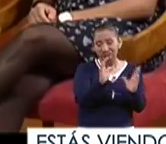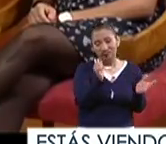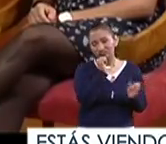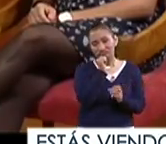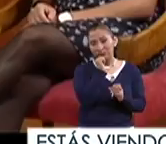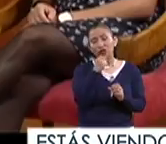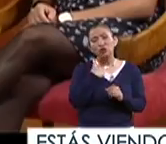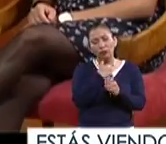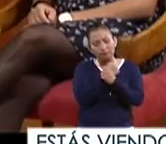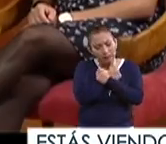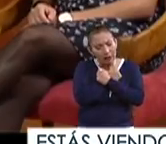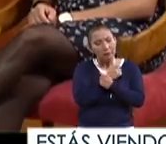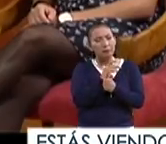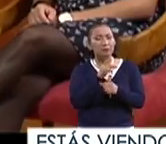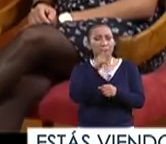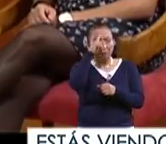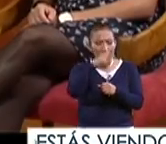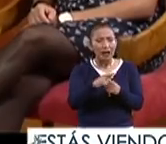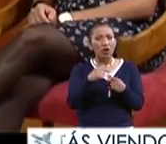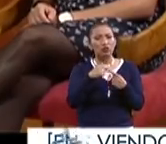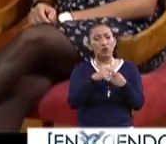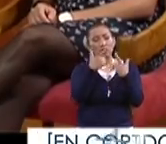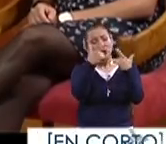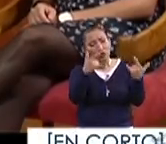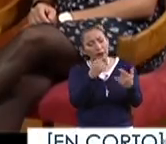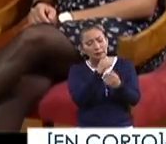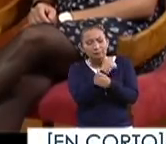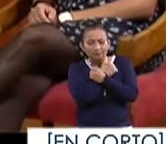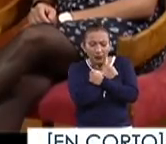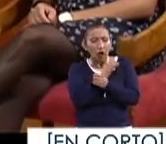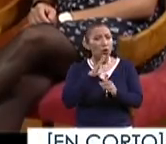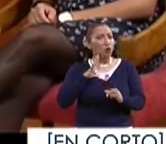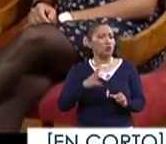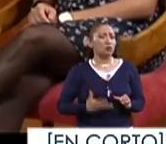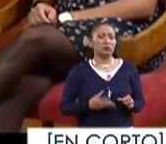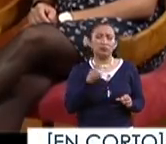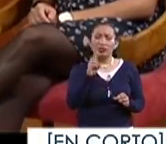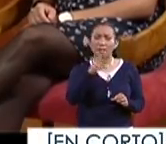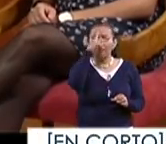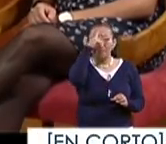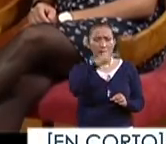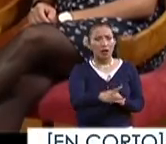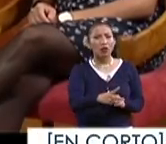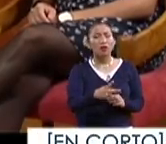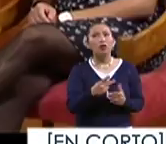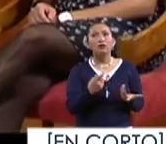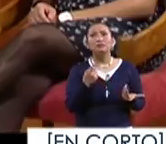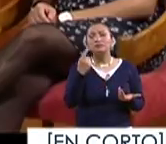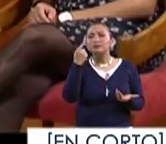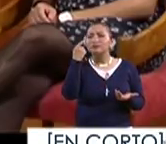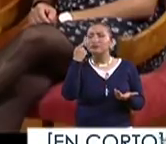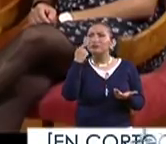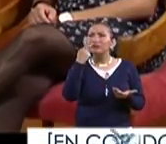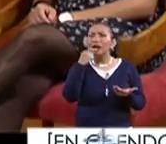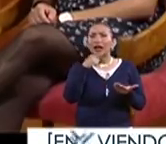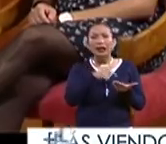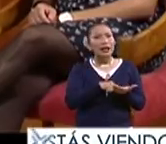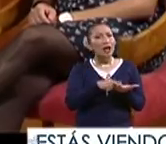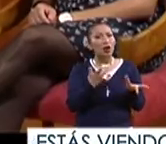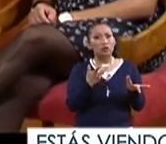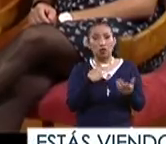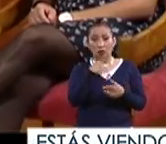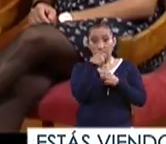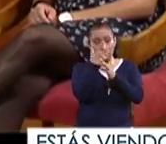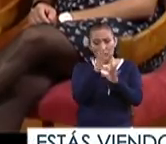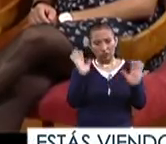país, amo su historia, soy un orgulloso mexicano, muy orgulloso. Creo que, no dicho